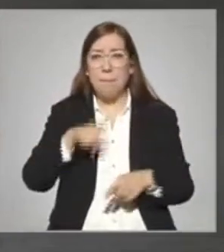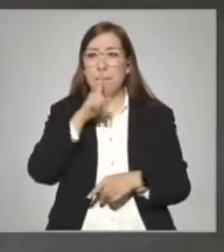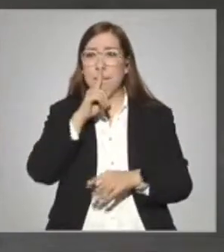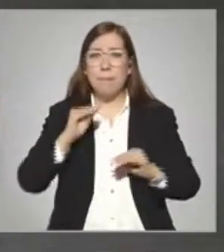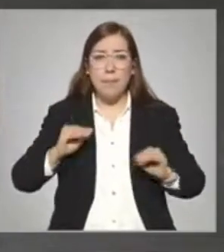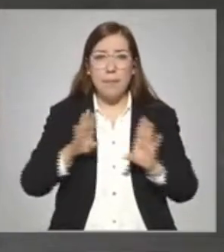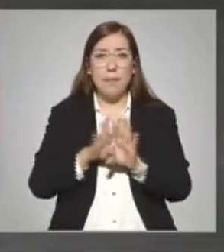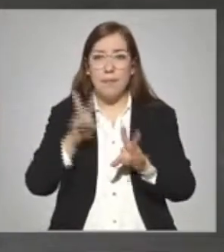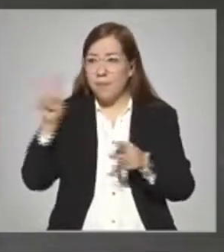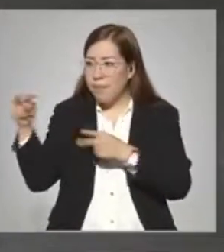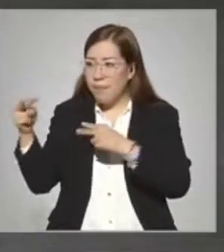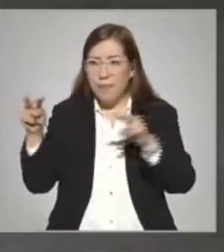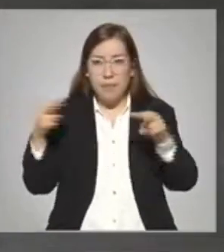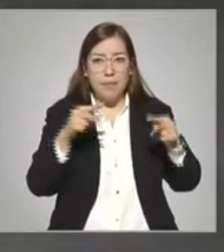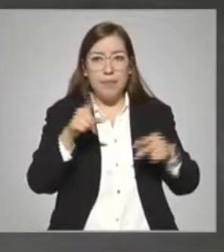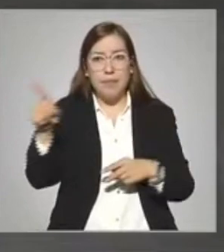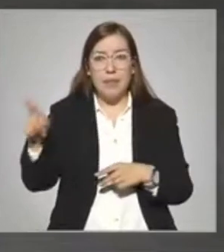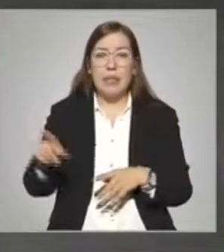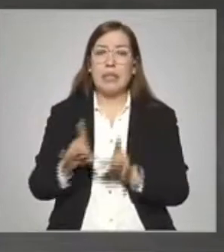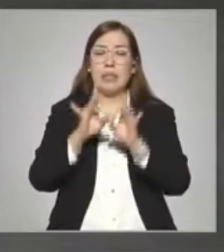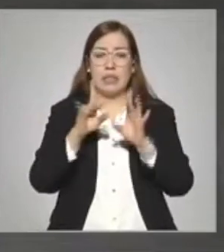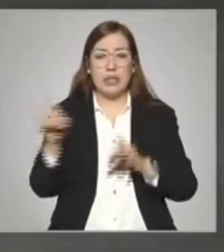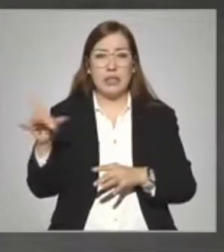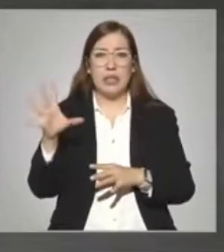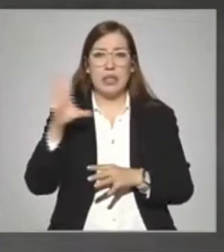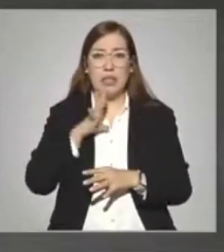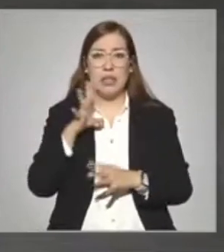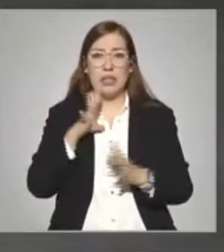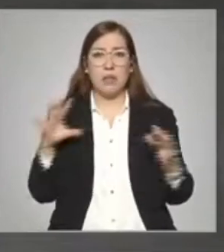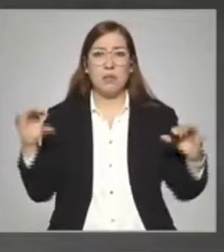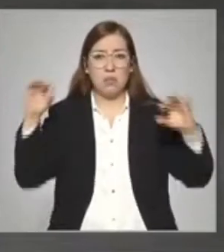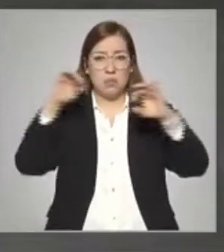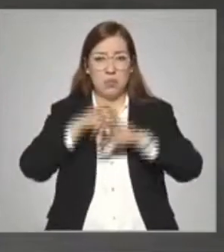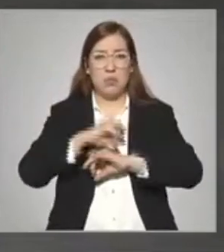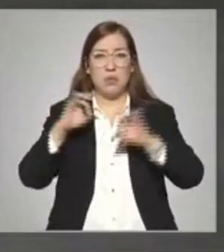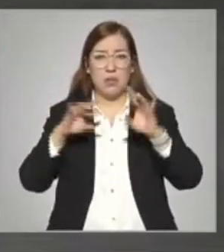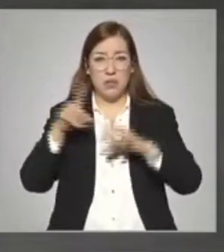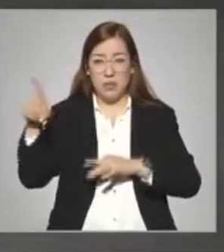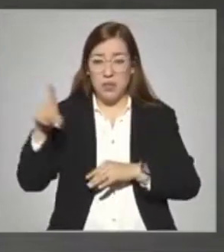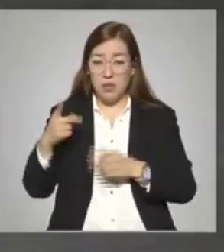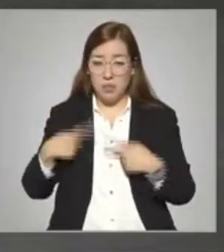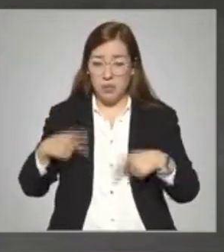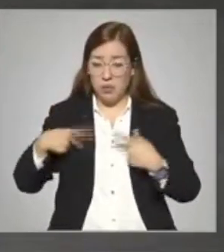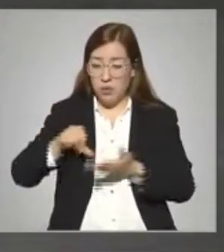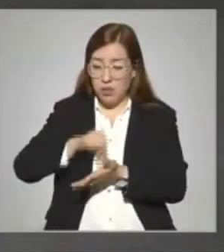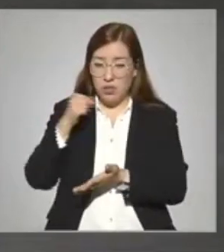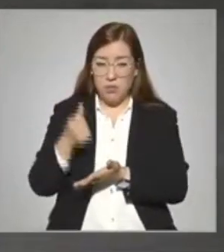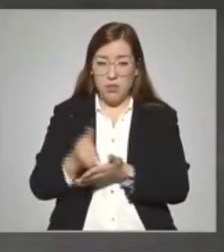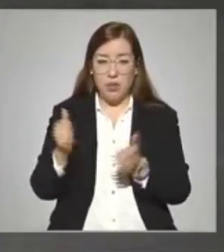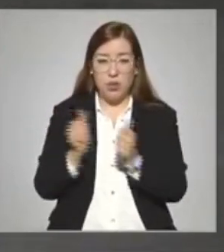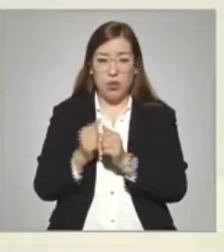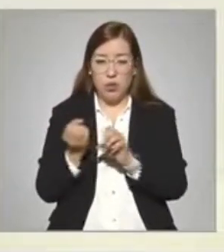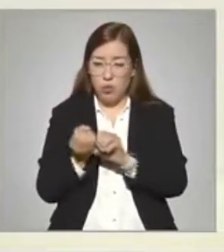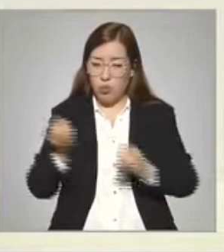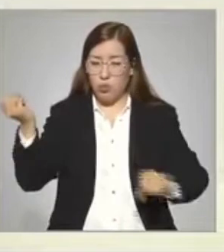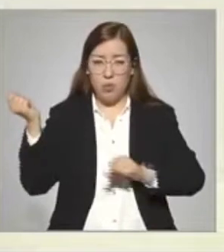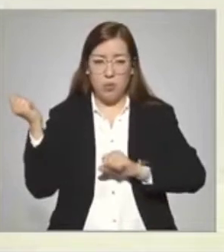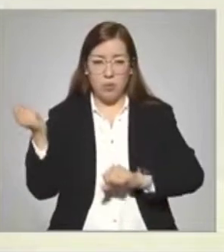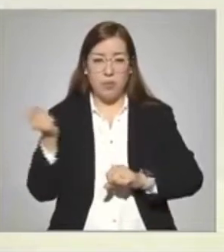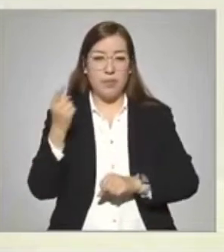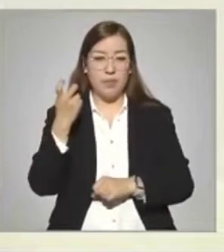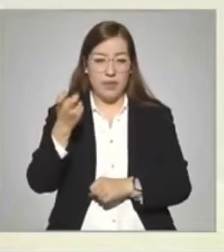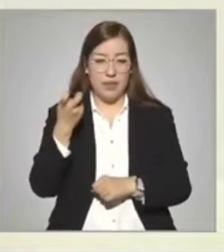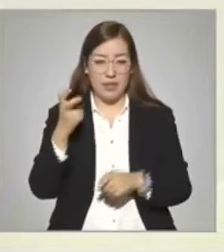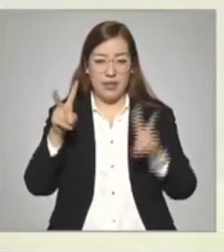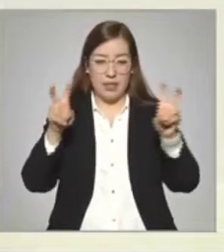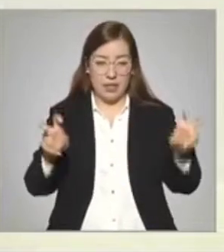del callejón. Y entonces, desde las sombras, apareció un enano sujetando un tubo entre las manos. El insólito